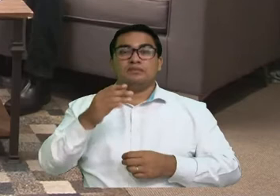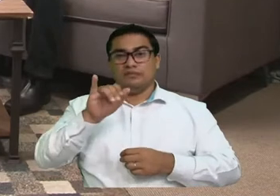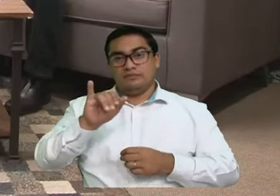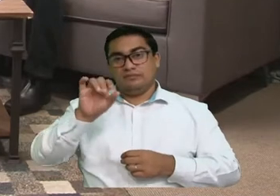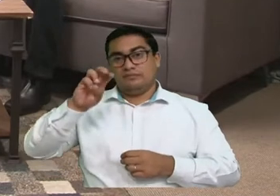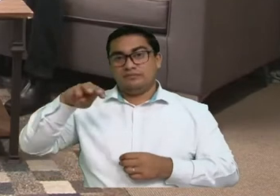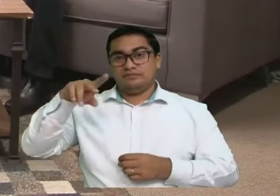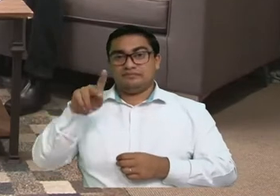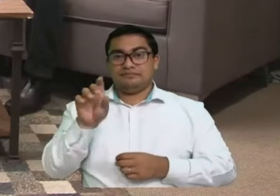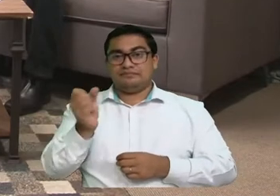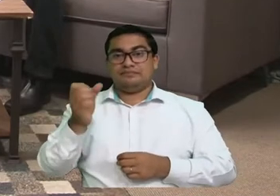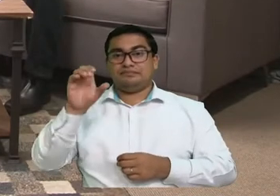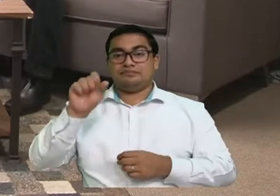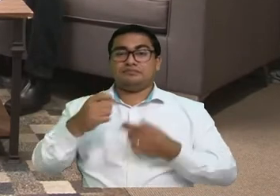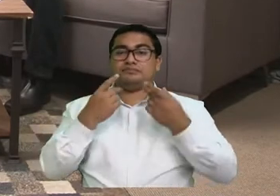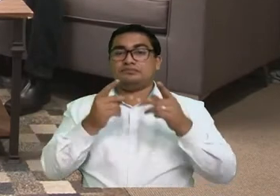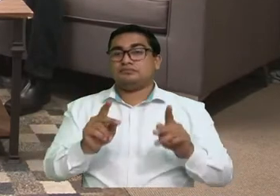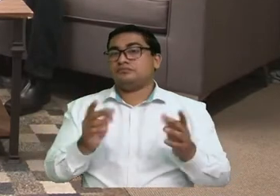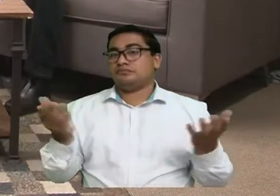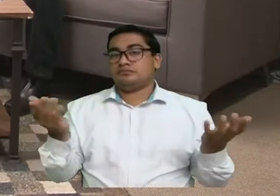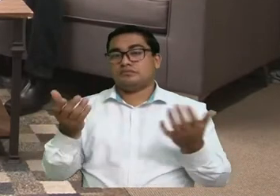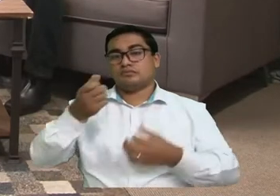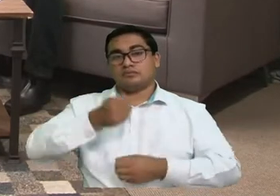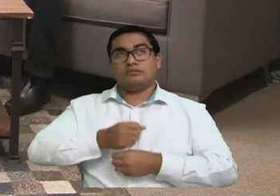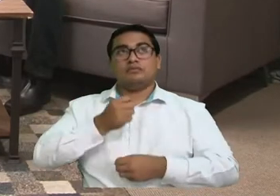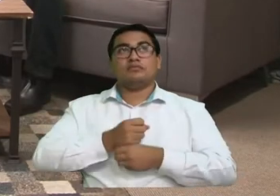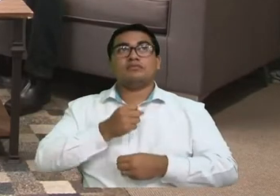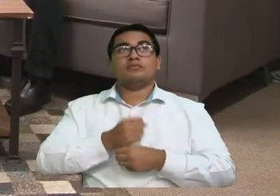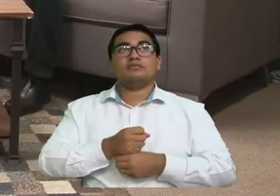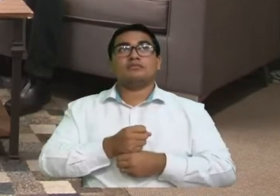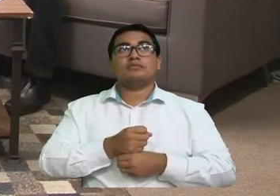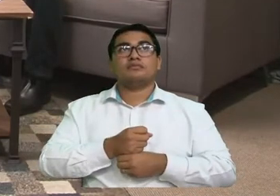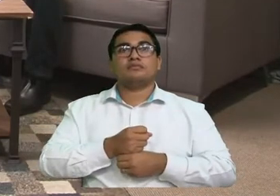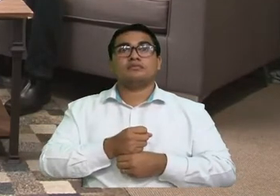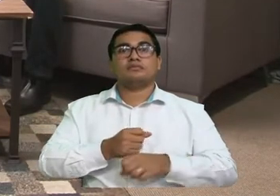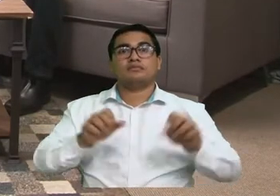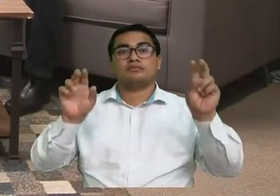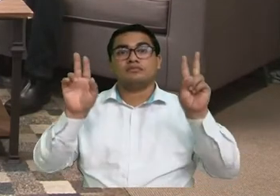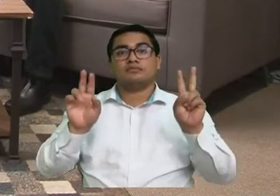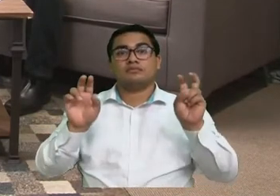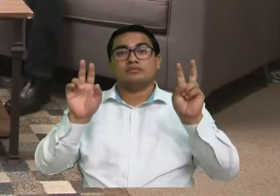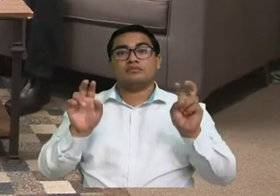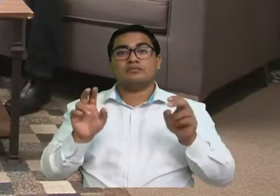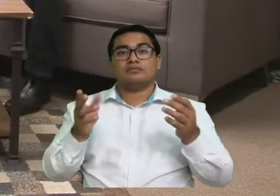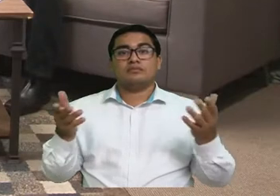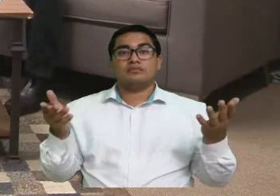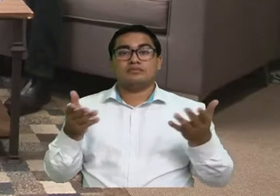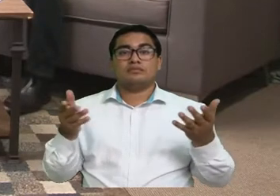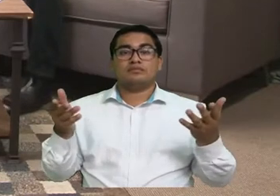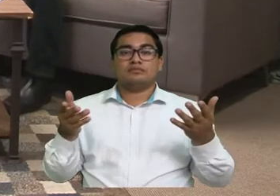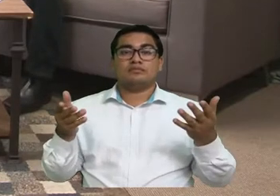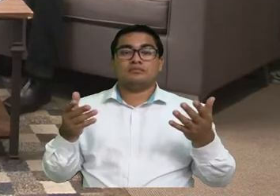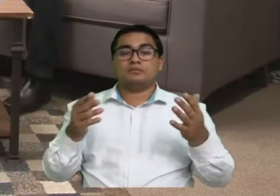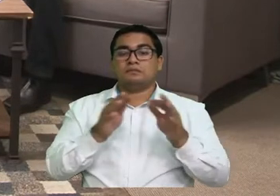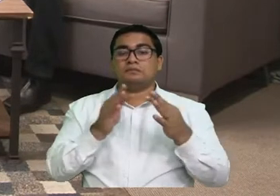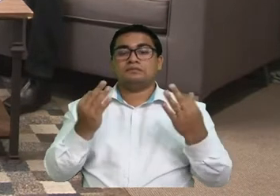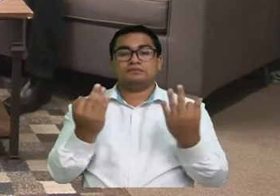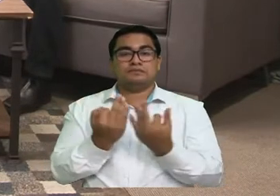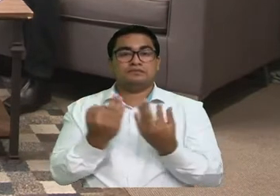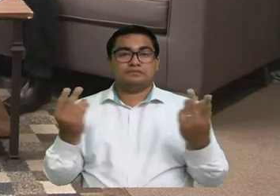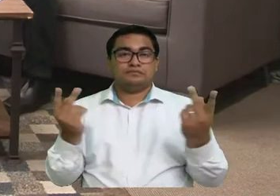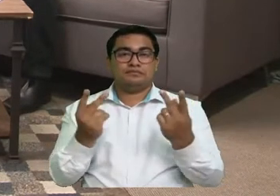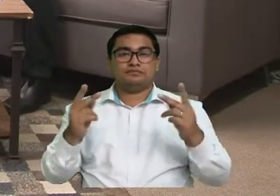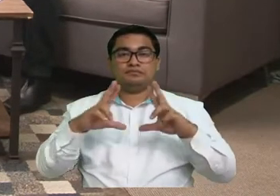Impesca, pero también unas líneas de trabajo bastante visibles en torno a ese quehacer cotidiano con las familias nicaragüenses.